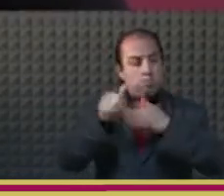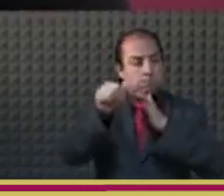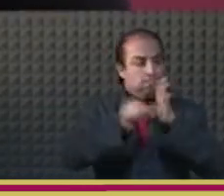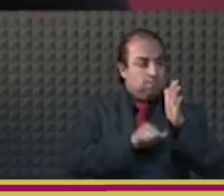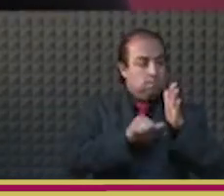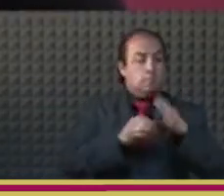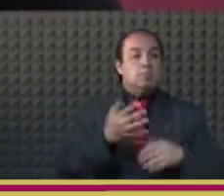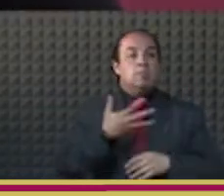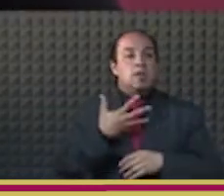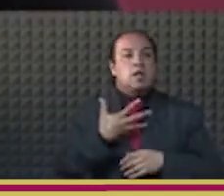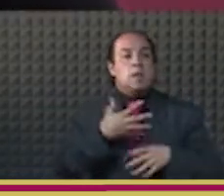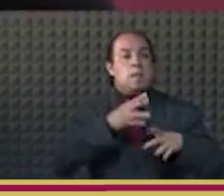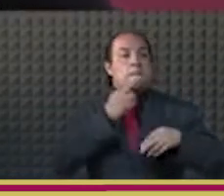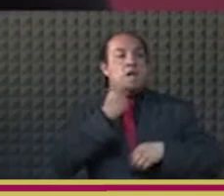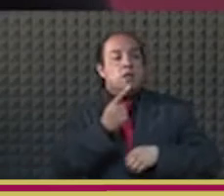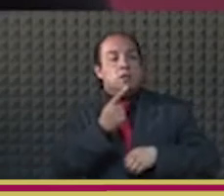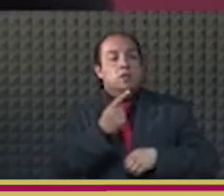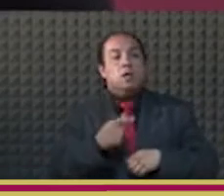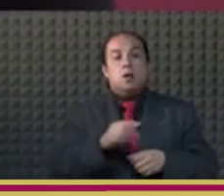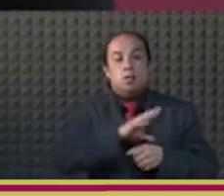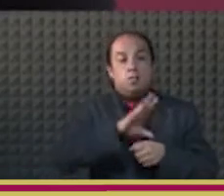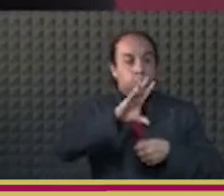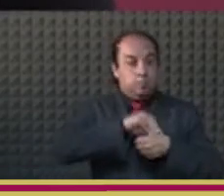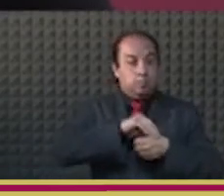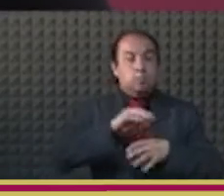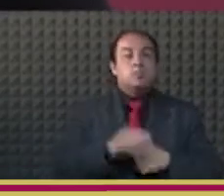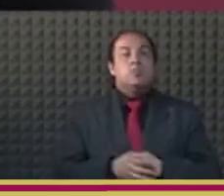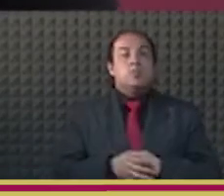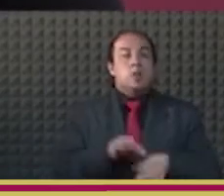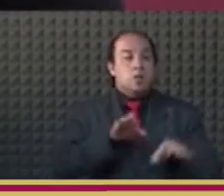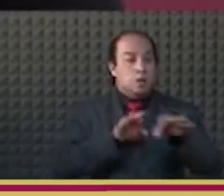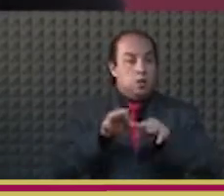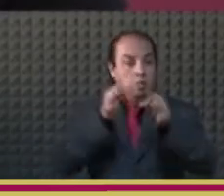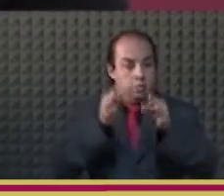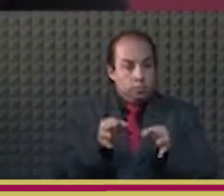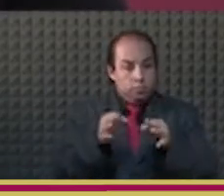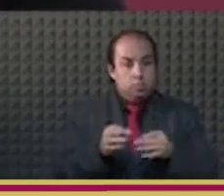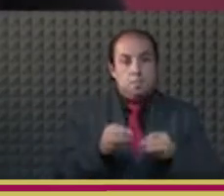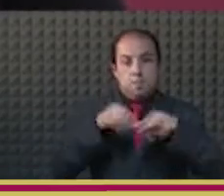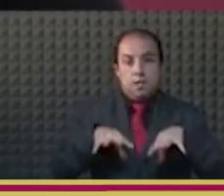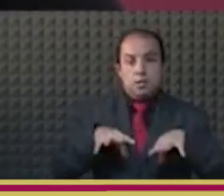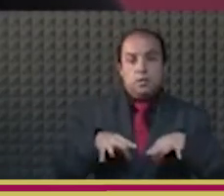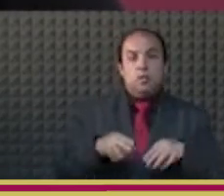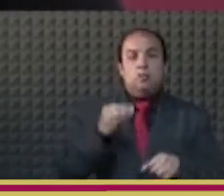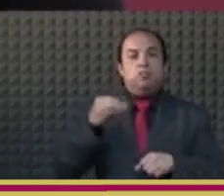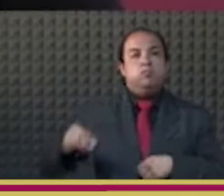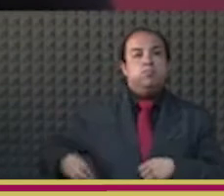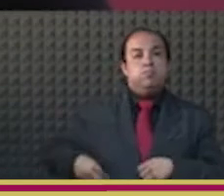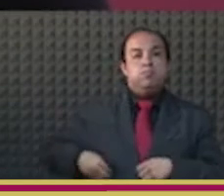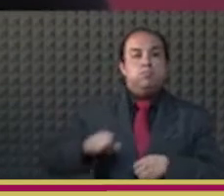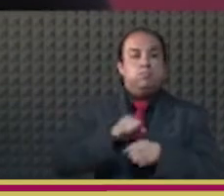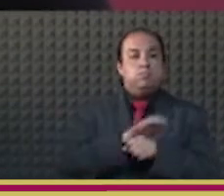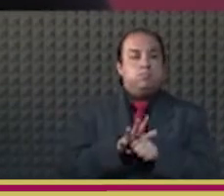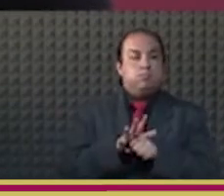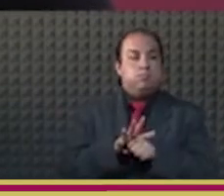meses habremos recuperado el total de los empleos formales perdidos durante la pandemia. Se